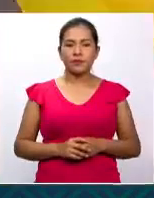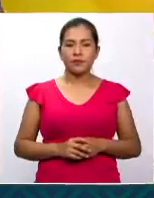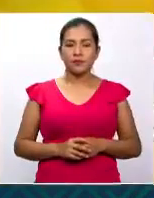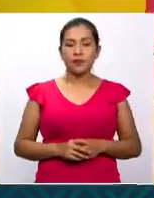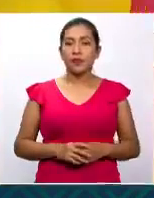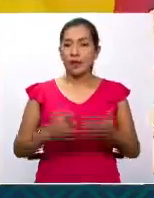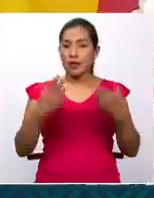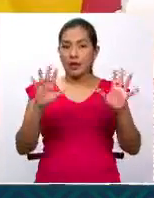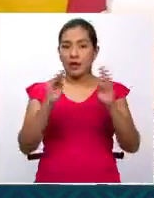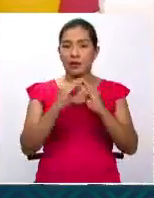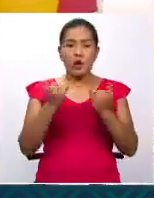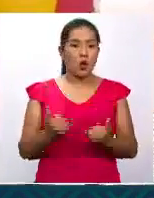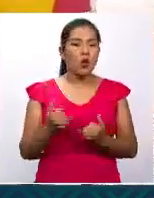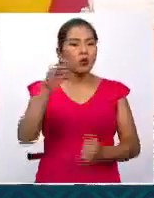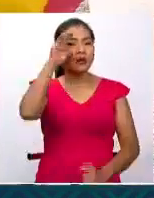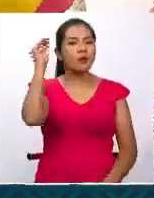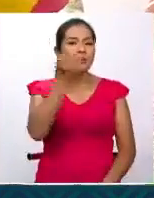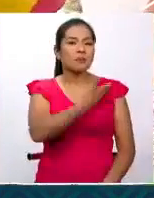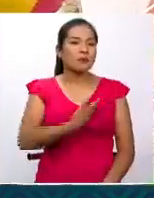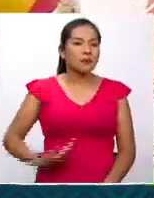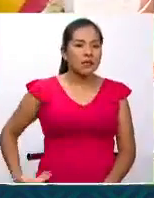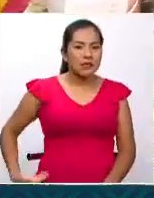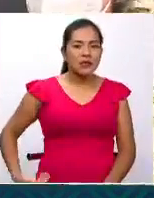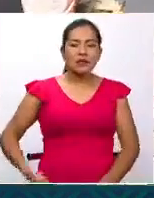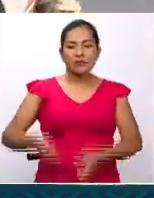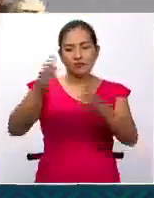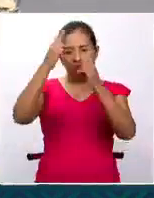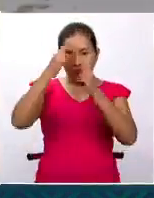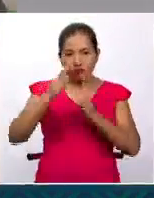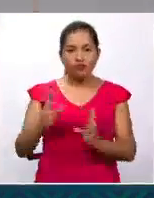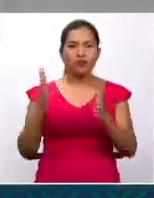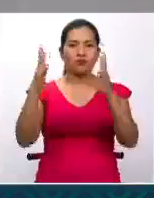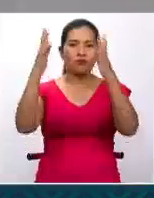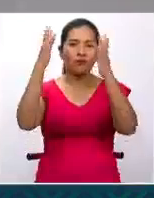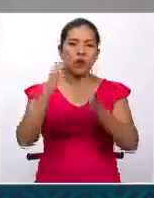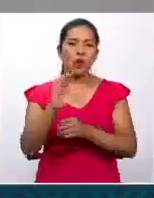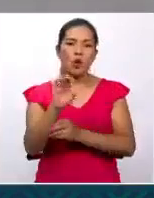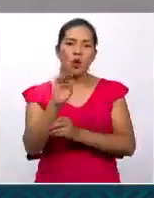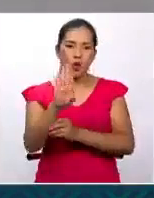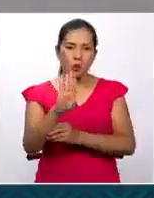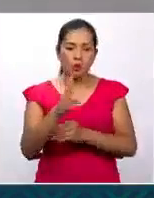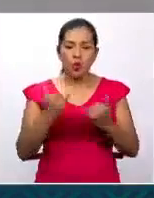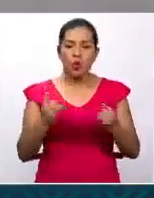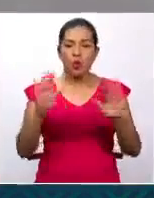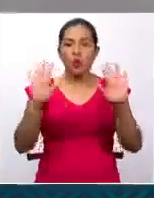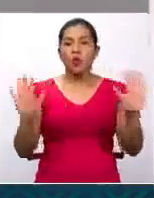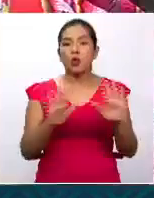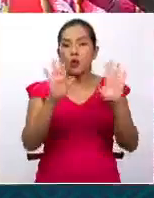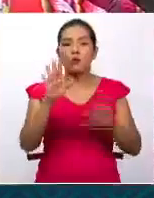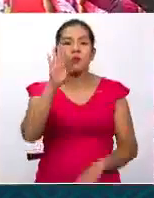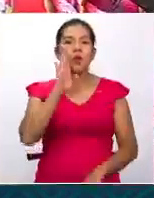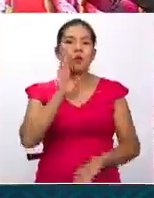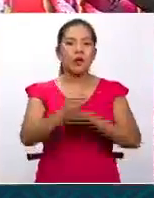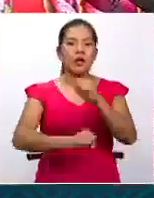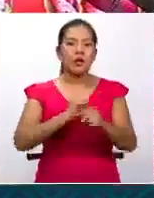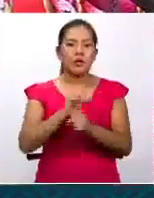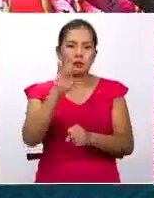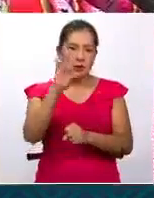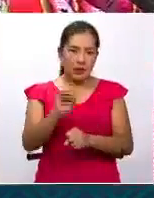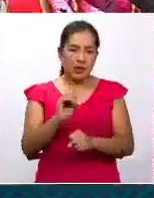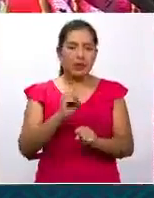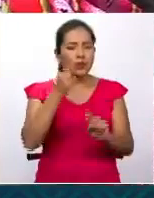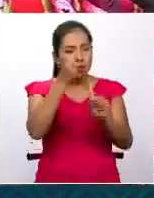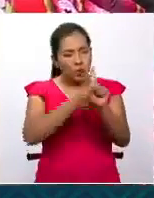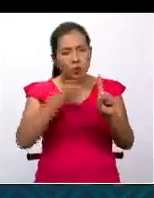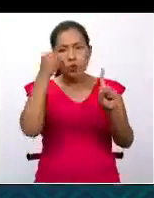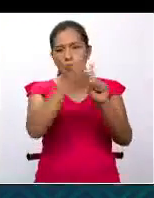Es así que el presidente del Estado, Luis Arce Catacora, rinde homenaje a la Central Obrera Boliviana, que este domingo cumple 70 años de lucha. En su cuenta